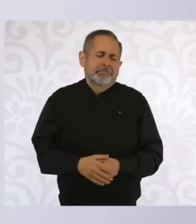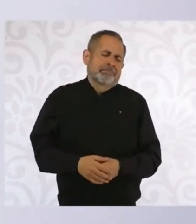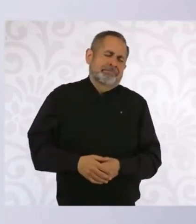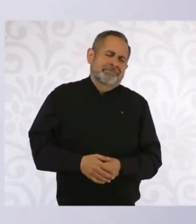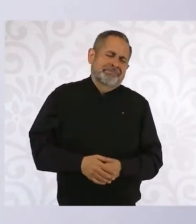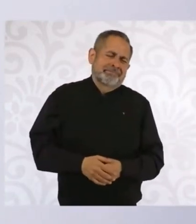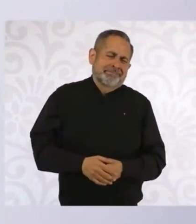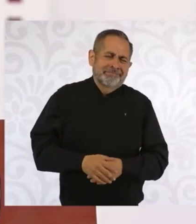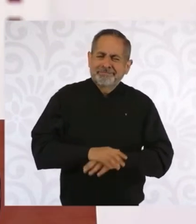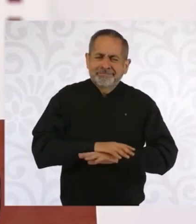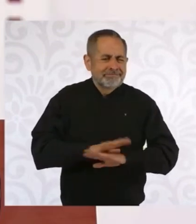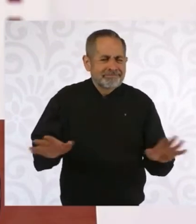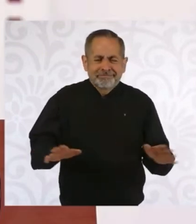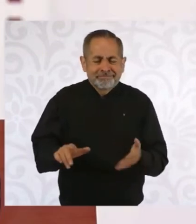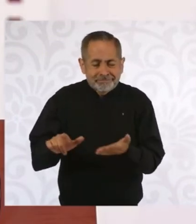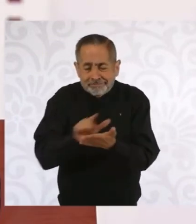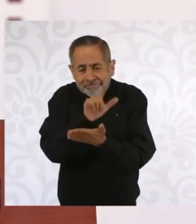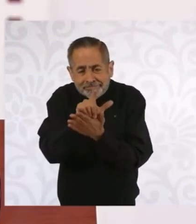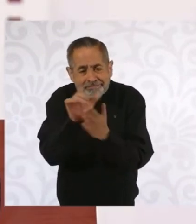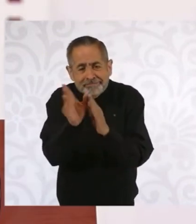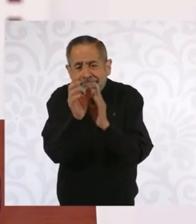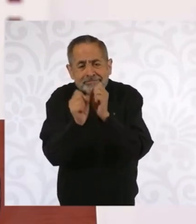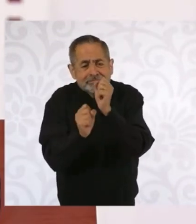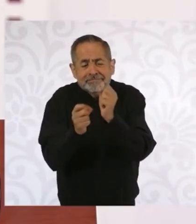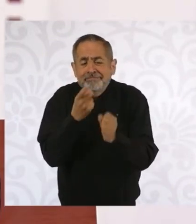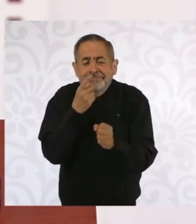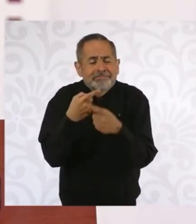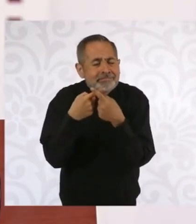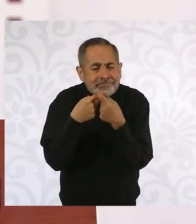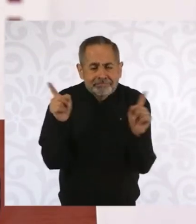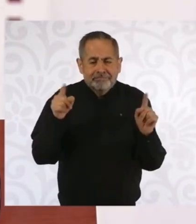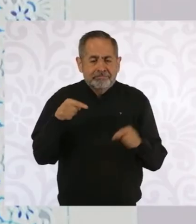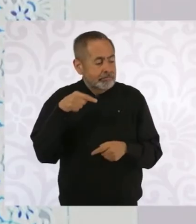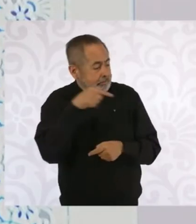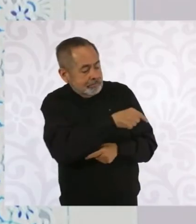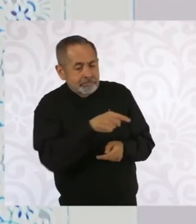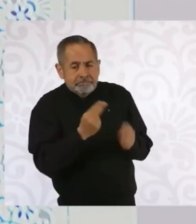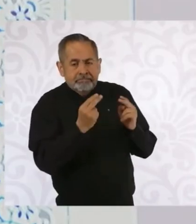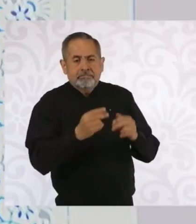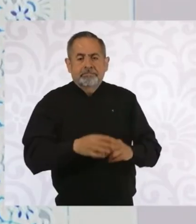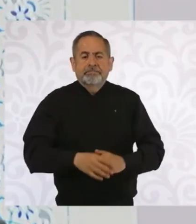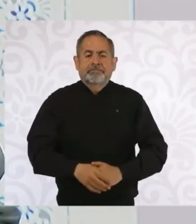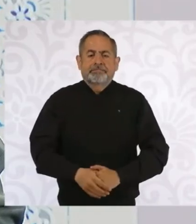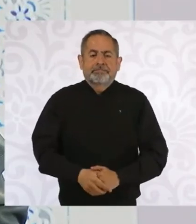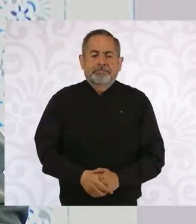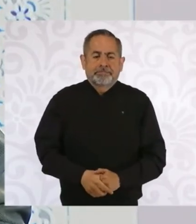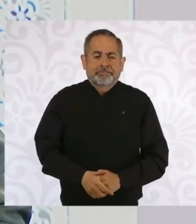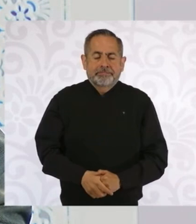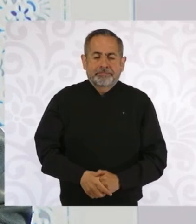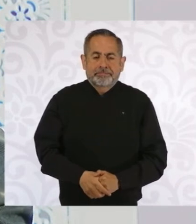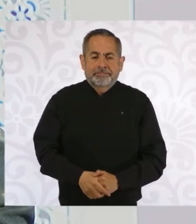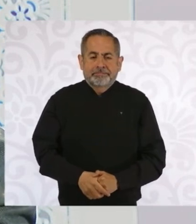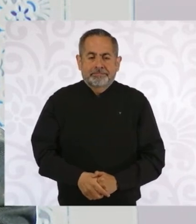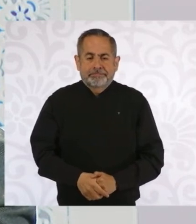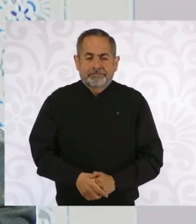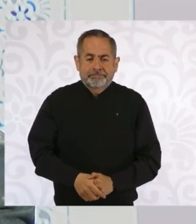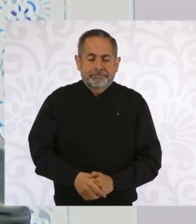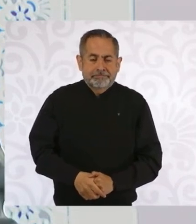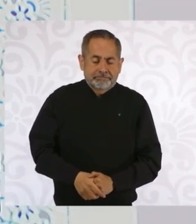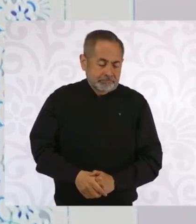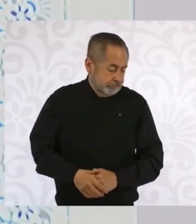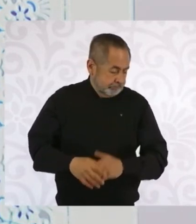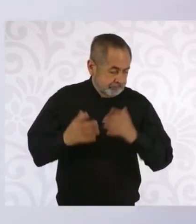todas las dependencias que corresponde. Afortunadamente, la reforma al